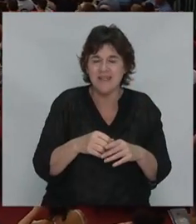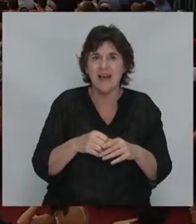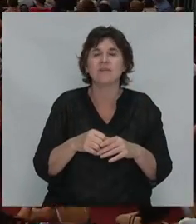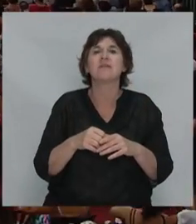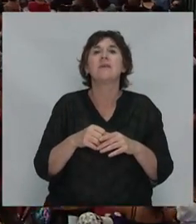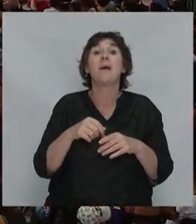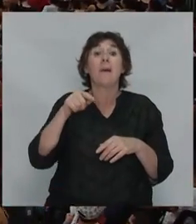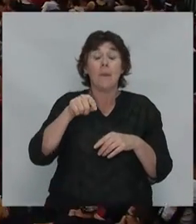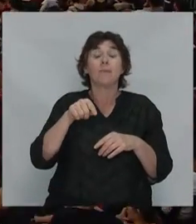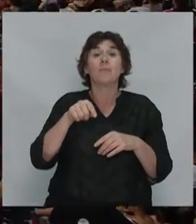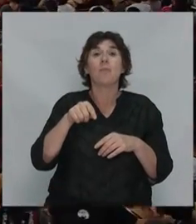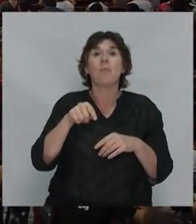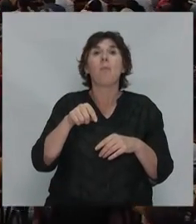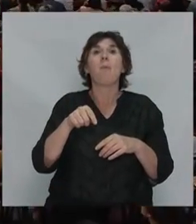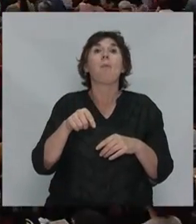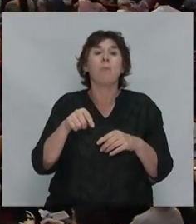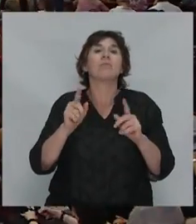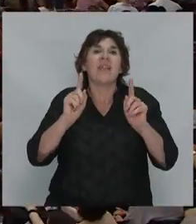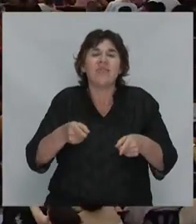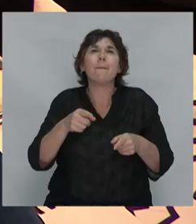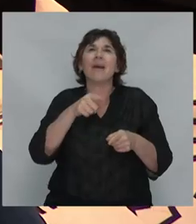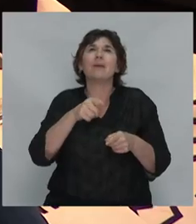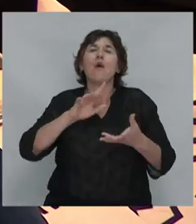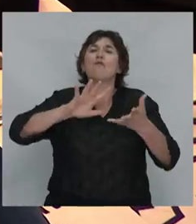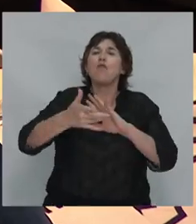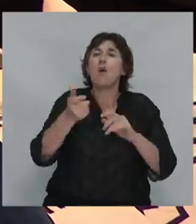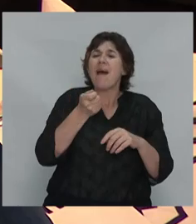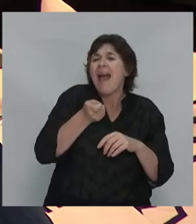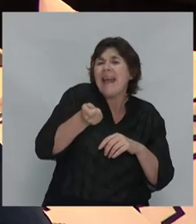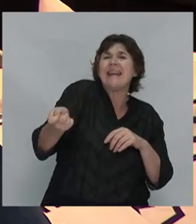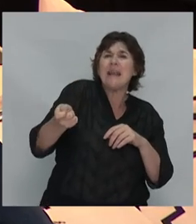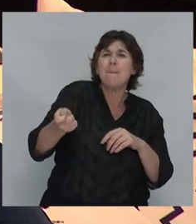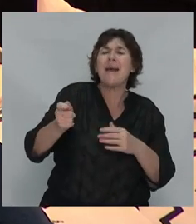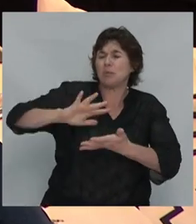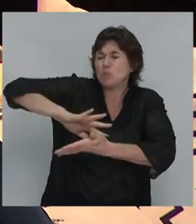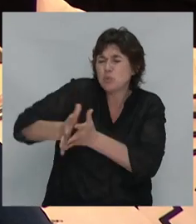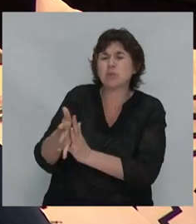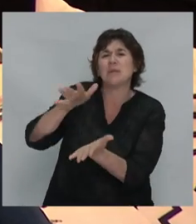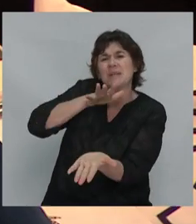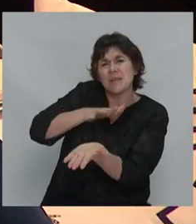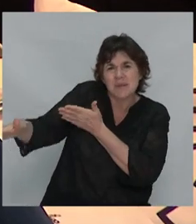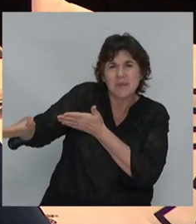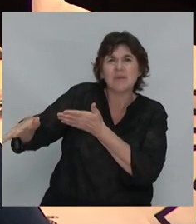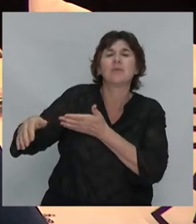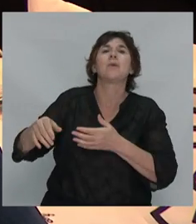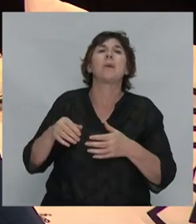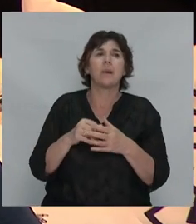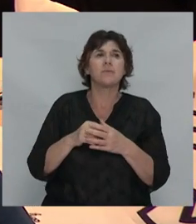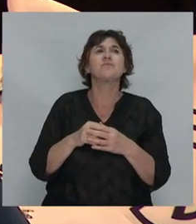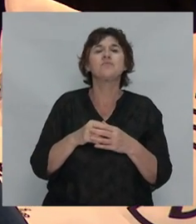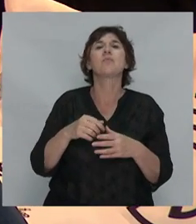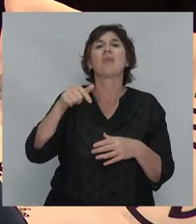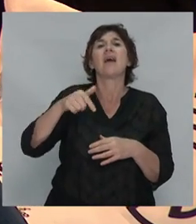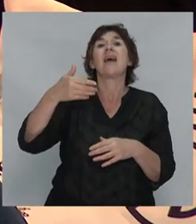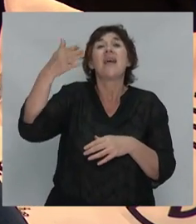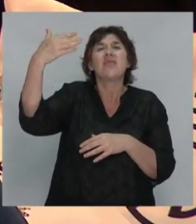democracias y las y la propia humanidad como si fuera un crimen de lesa humanidad entonces nos dan jova del discurso el